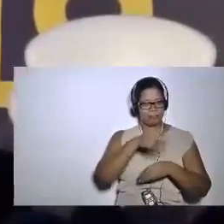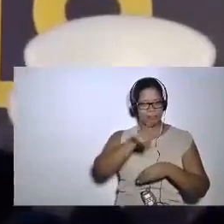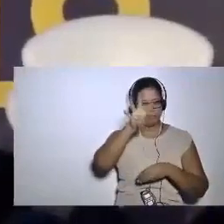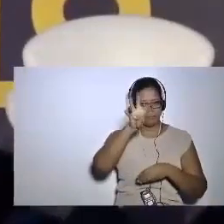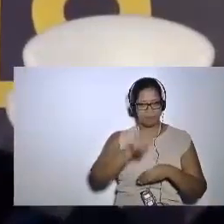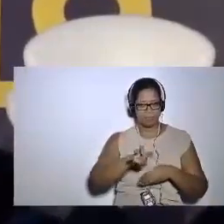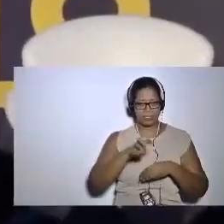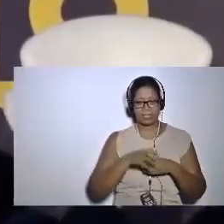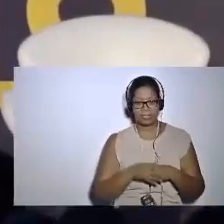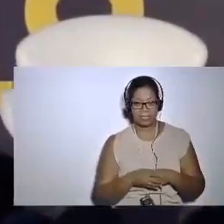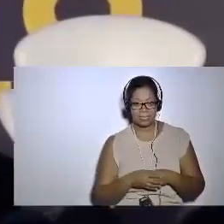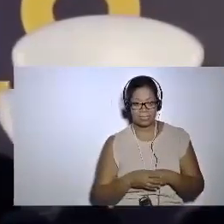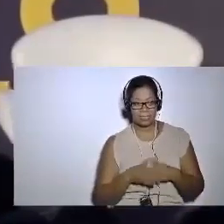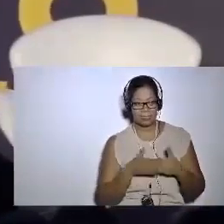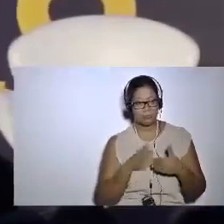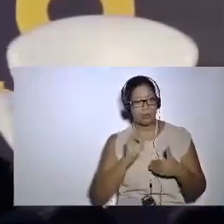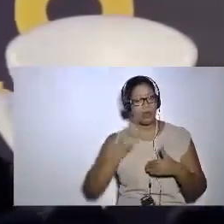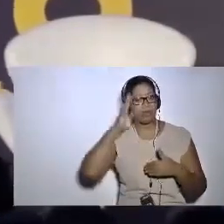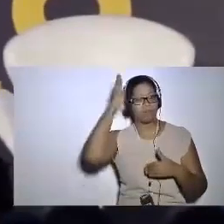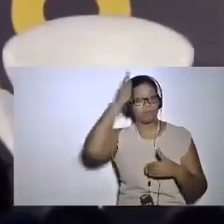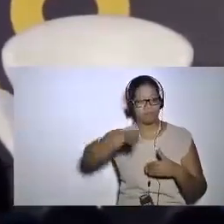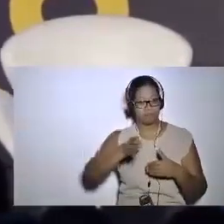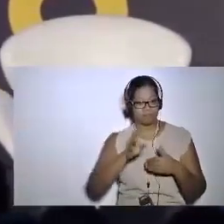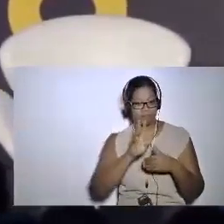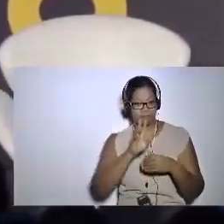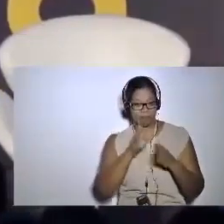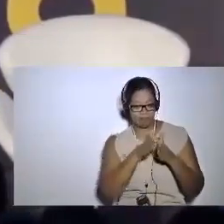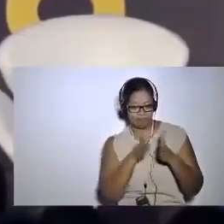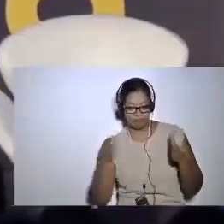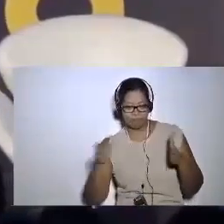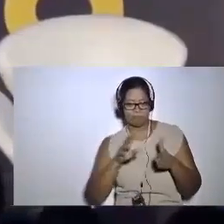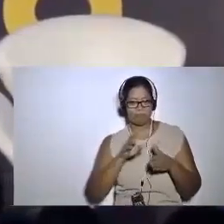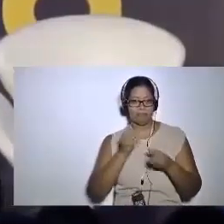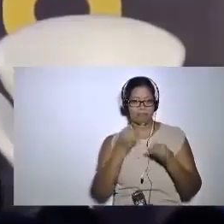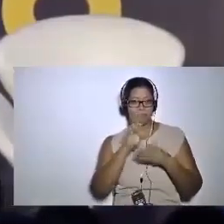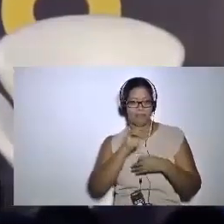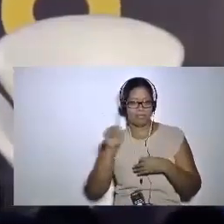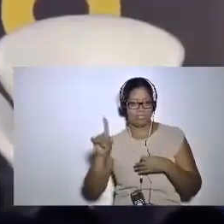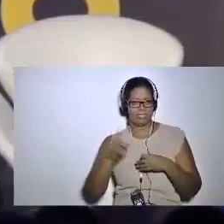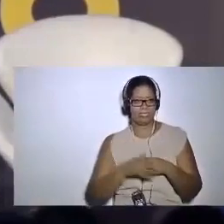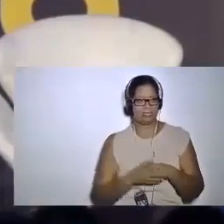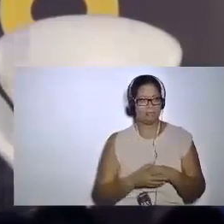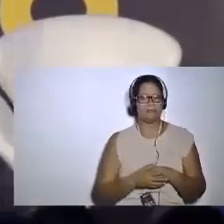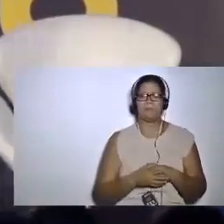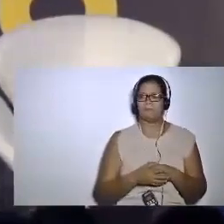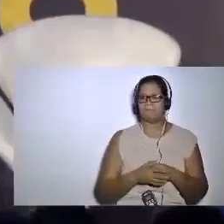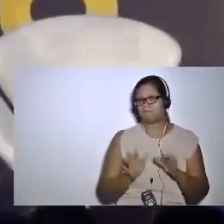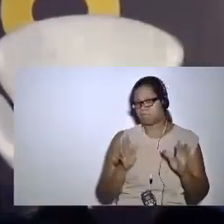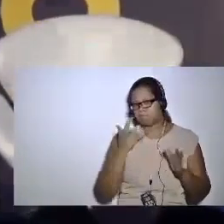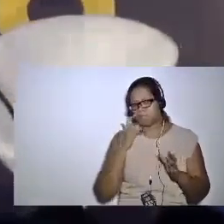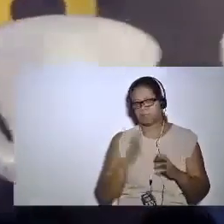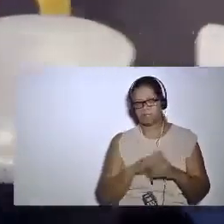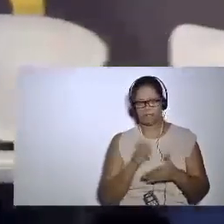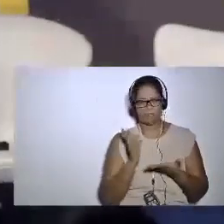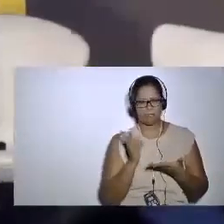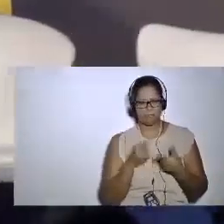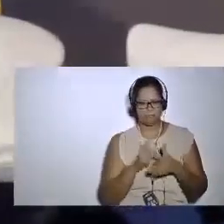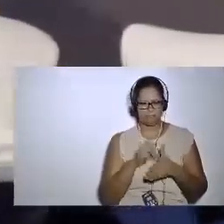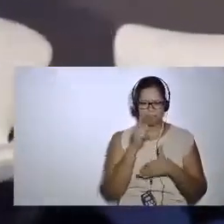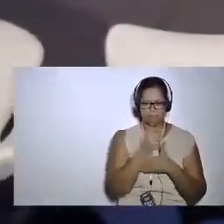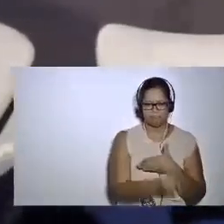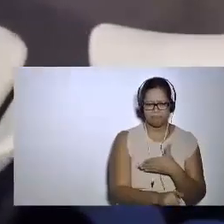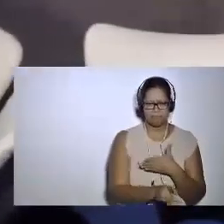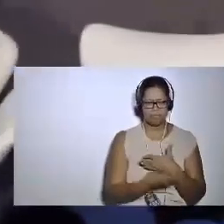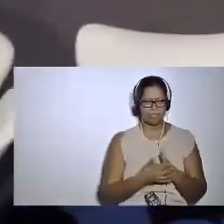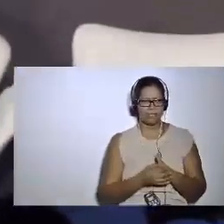sé, Gabriel, si está aquí, Gabriela, pero cuando ella se mudó a OneWeb, me preocupé, dije, bueno, ¿esto